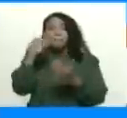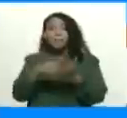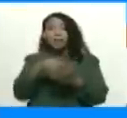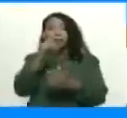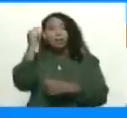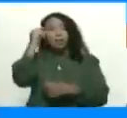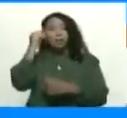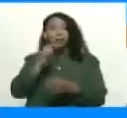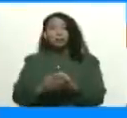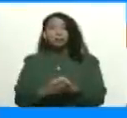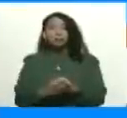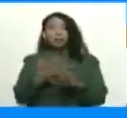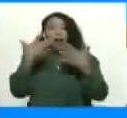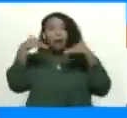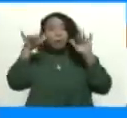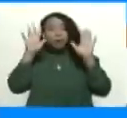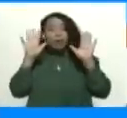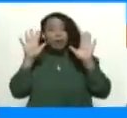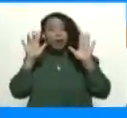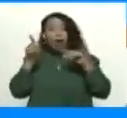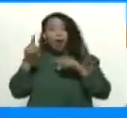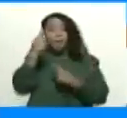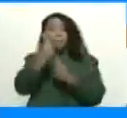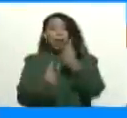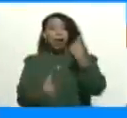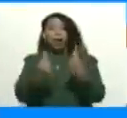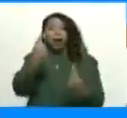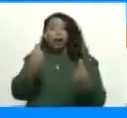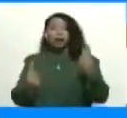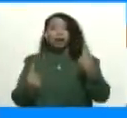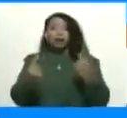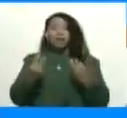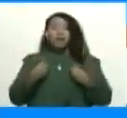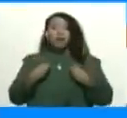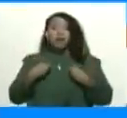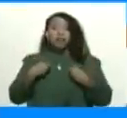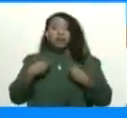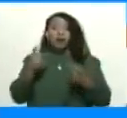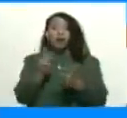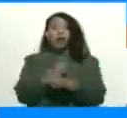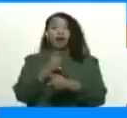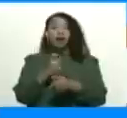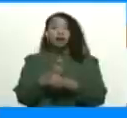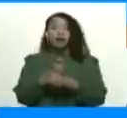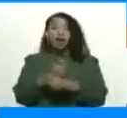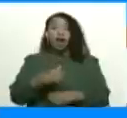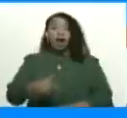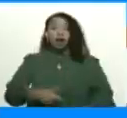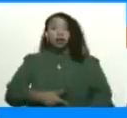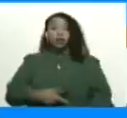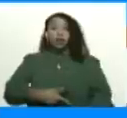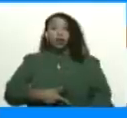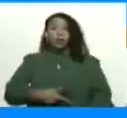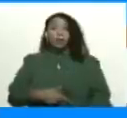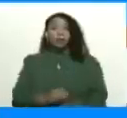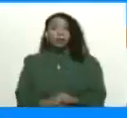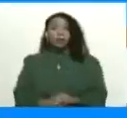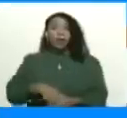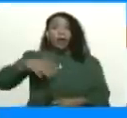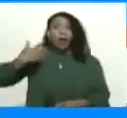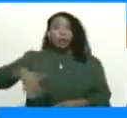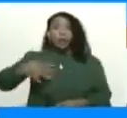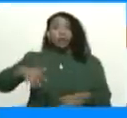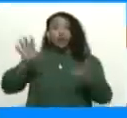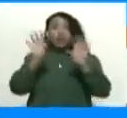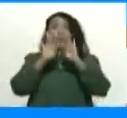días, a pesar de que es un paciente, un sobreviviente de cáncer de estómago. Ma también los derechos familiares le son negados.